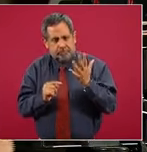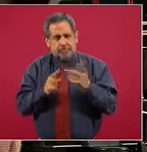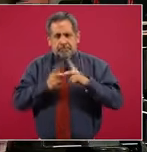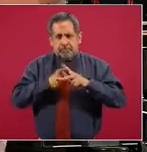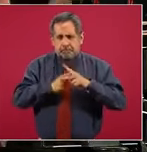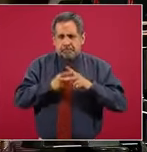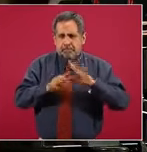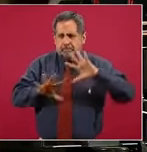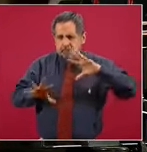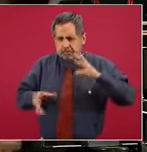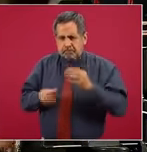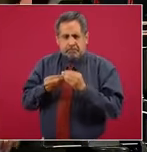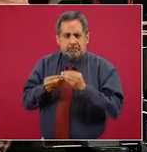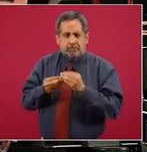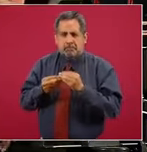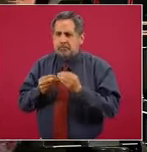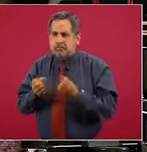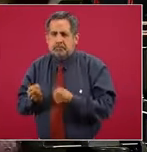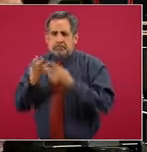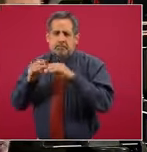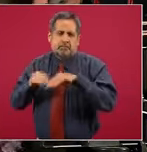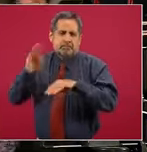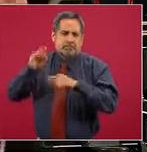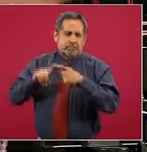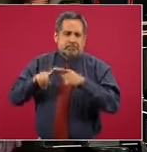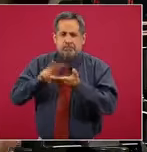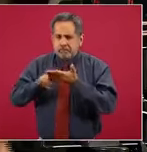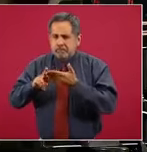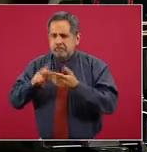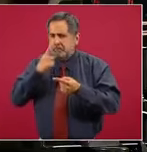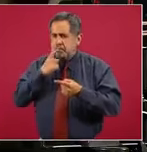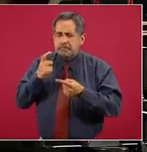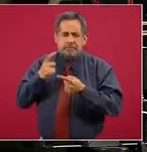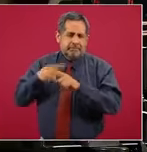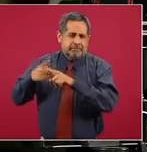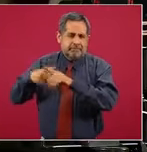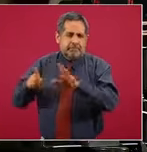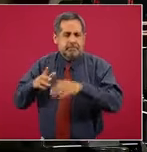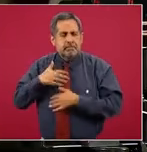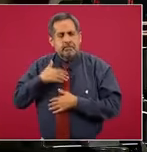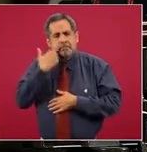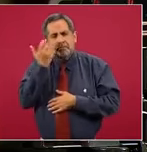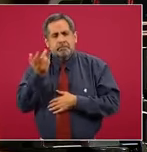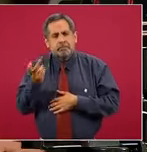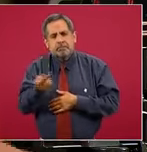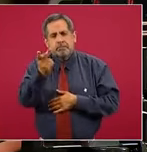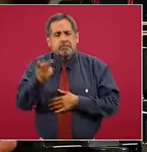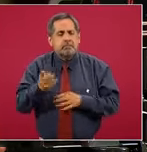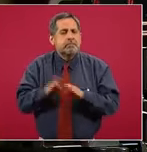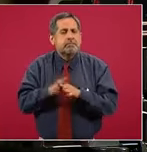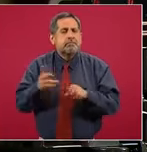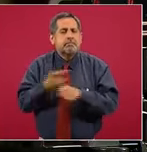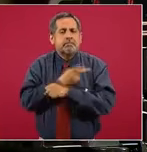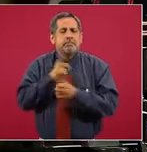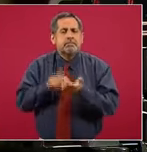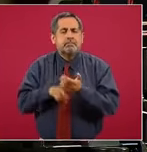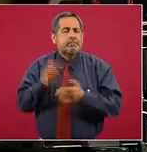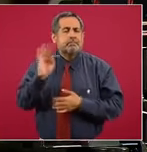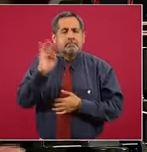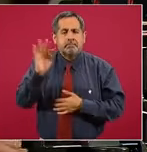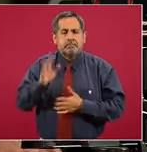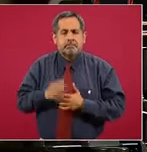y luego la sumatoria dan si es verde, rojo, etcétera. Yo quisiera preguntarle, ¿qué pasa si